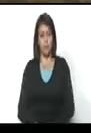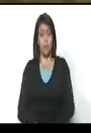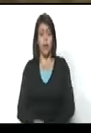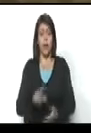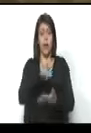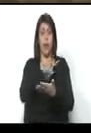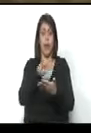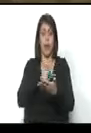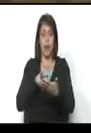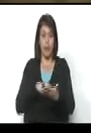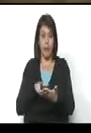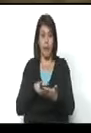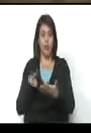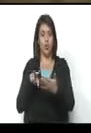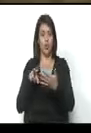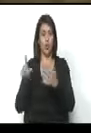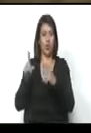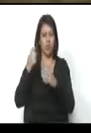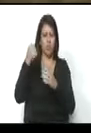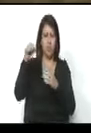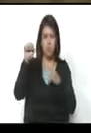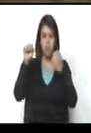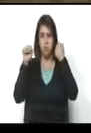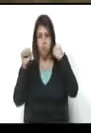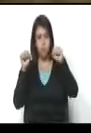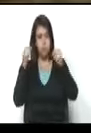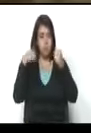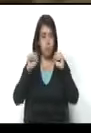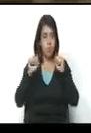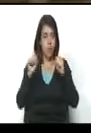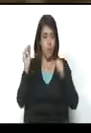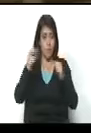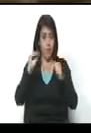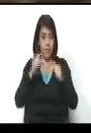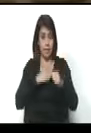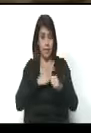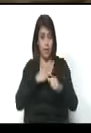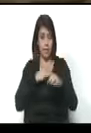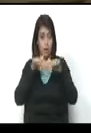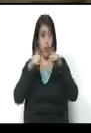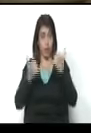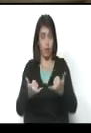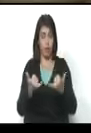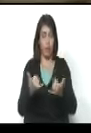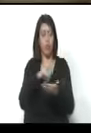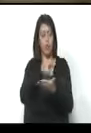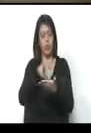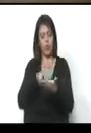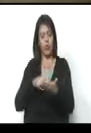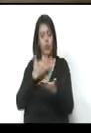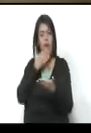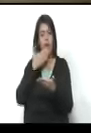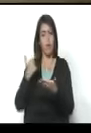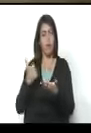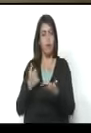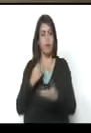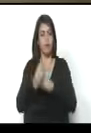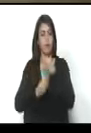Voy a leer para no dispersarme, ¿no? Porque a veces uno lo dominan las emociones, sobre todo ahora mismo, que se están